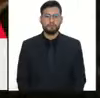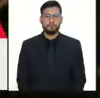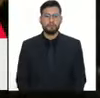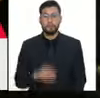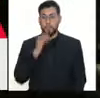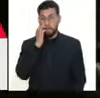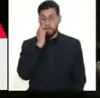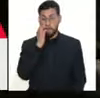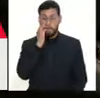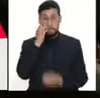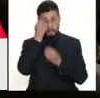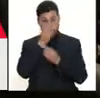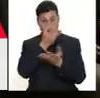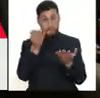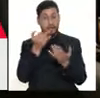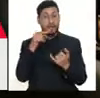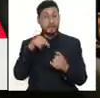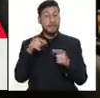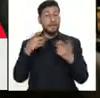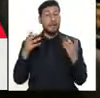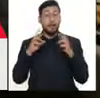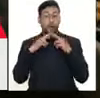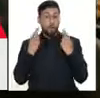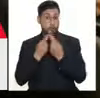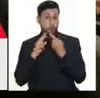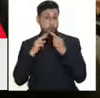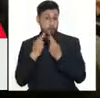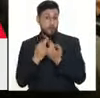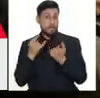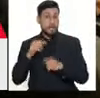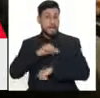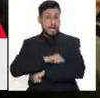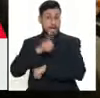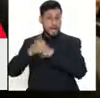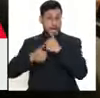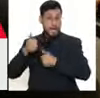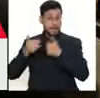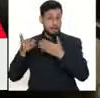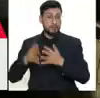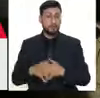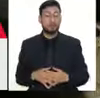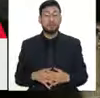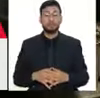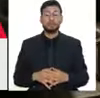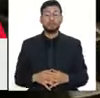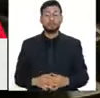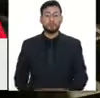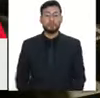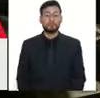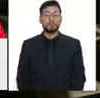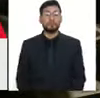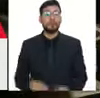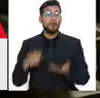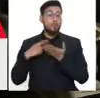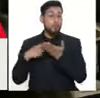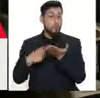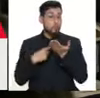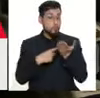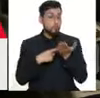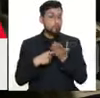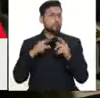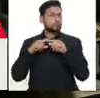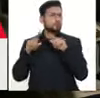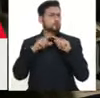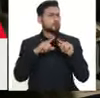Hay que dar a conocer que durante la sesión plenaria las autoridades han debatido